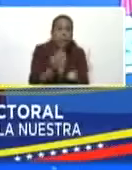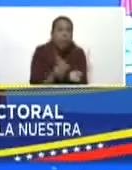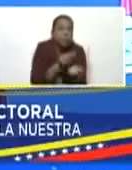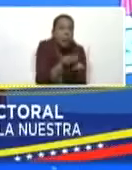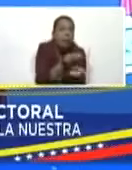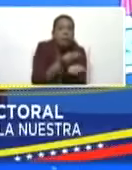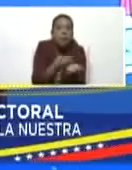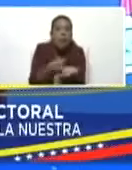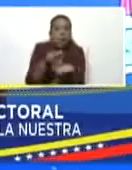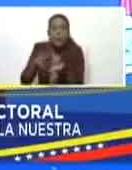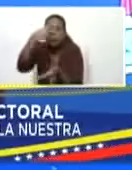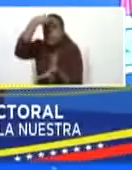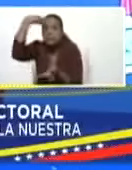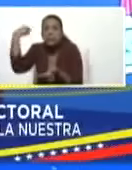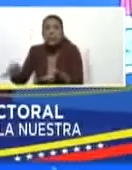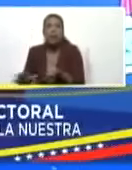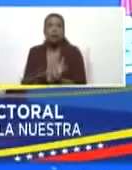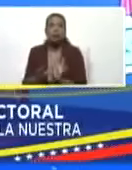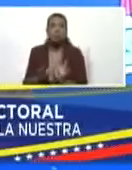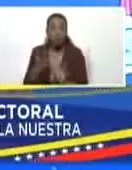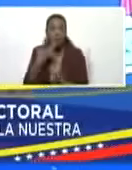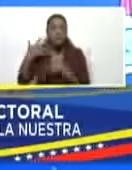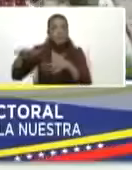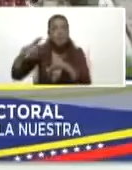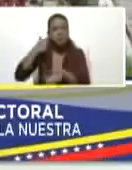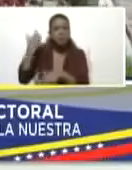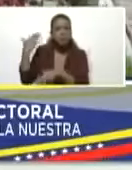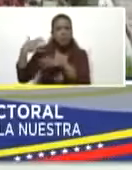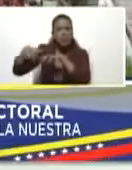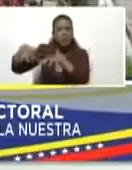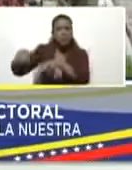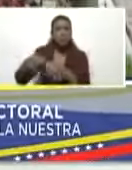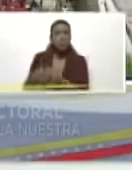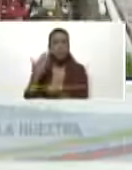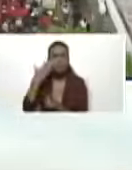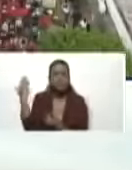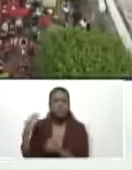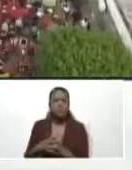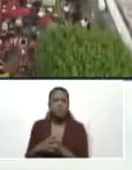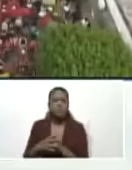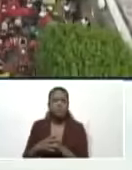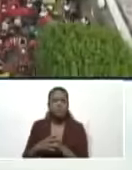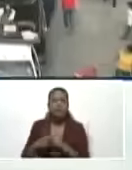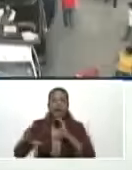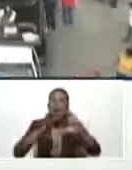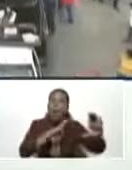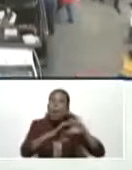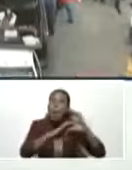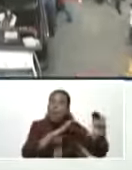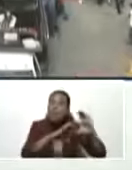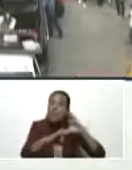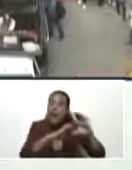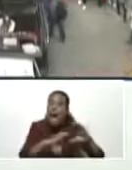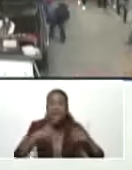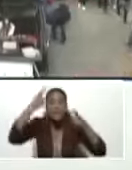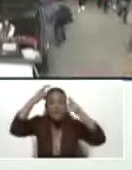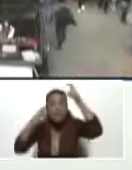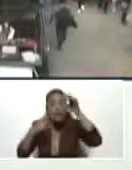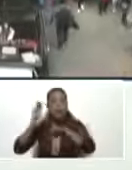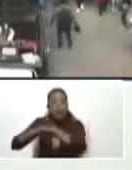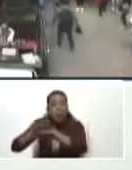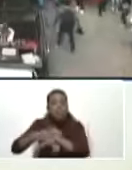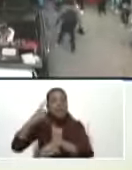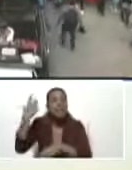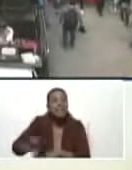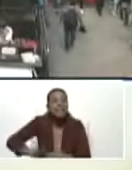gente. Deja esa marchita que estaba chévere, no la quites. Pero a nivel comunicacional, que el comandante Chávez dijo